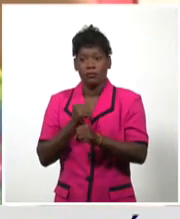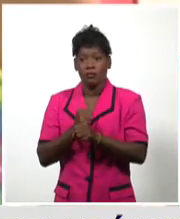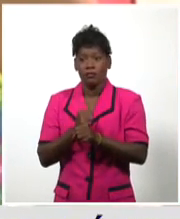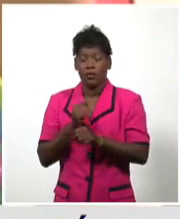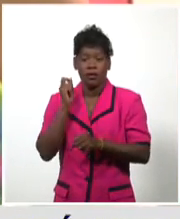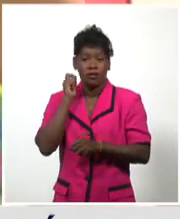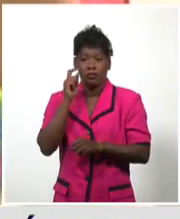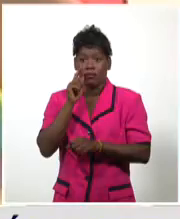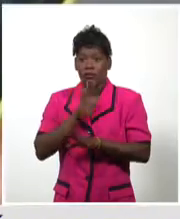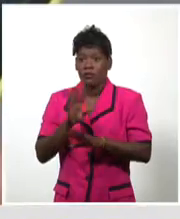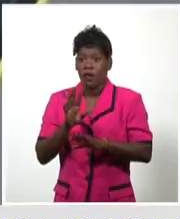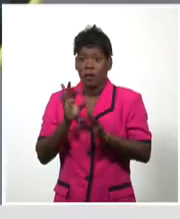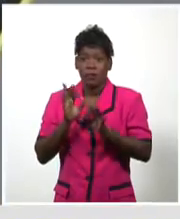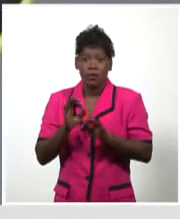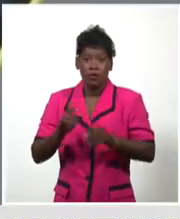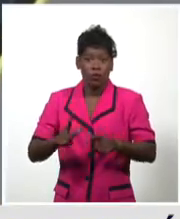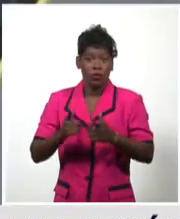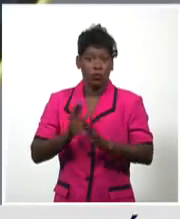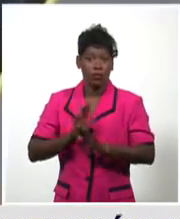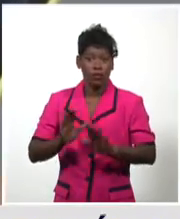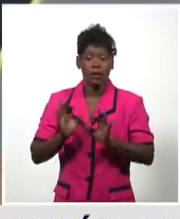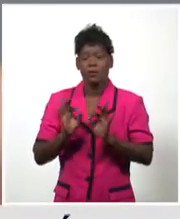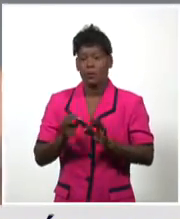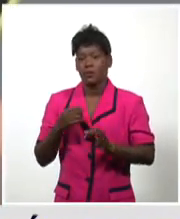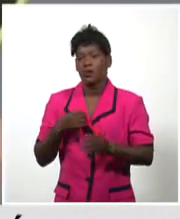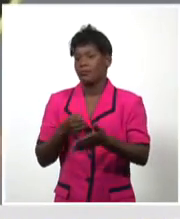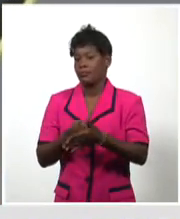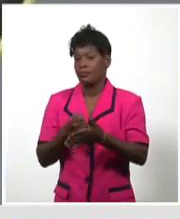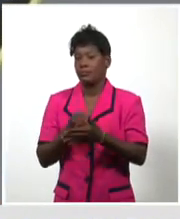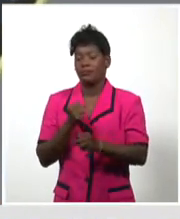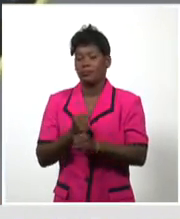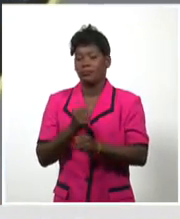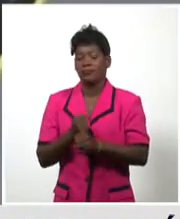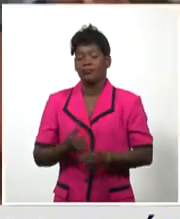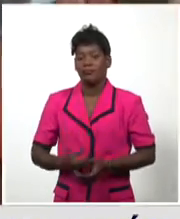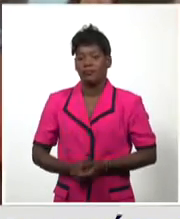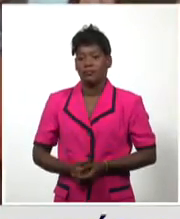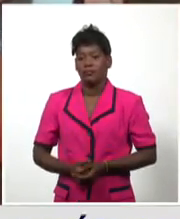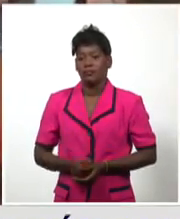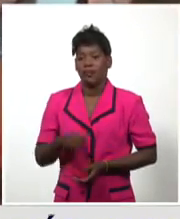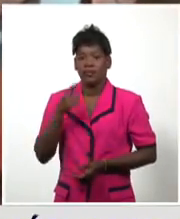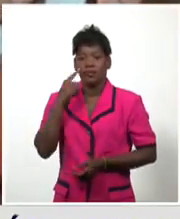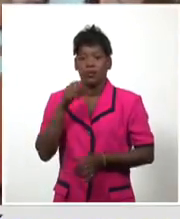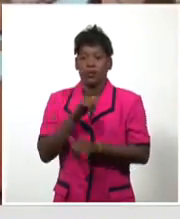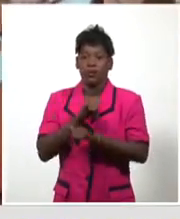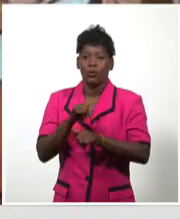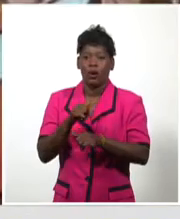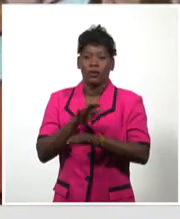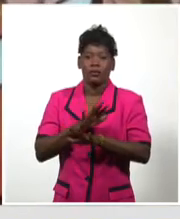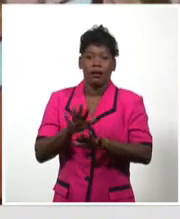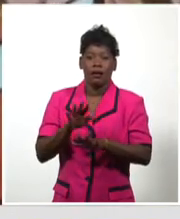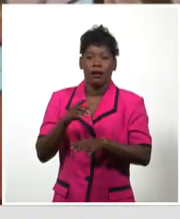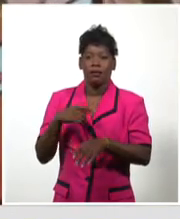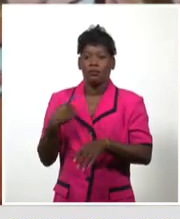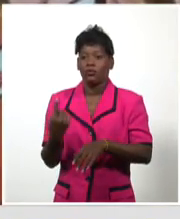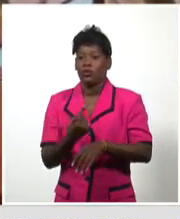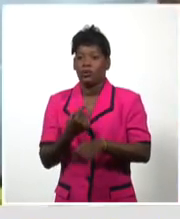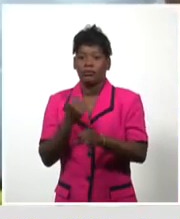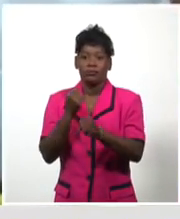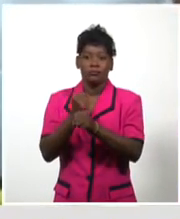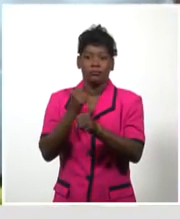lo necesite el país. Sus amores filiales y carnal prefieren evadir una realidad preñada de dificultades, con